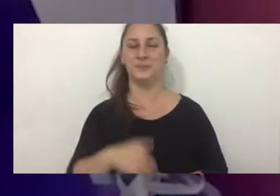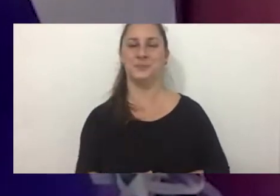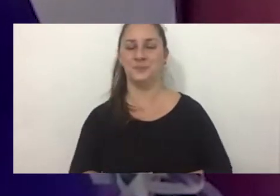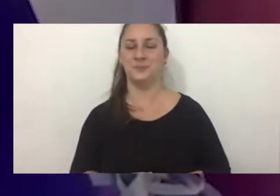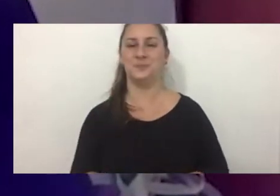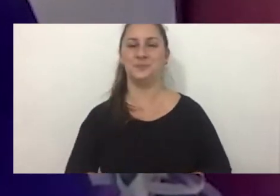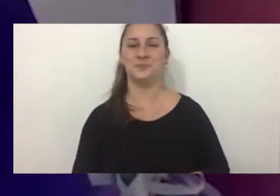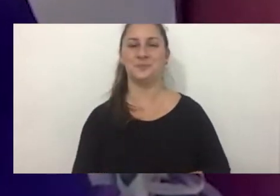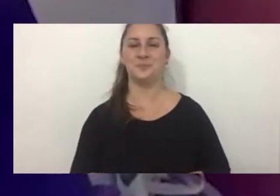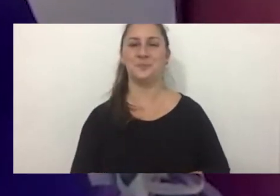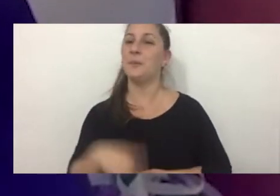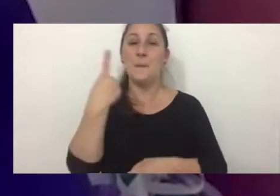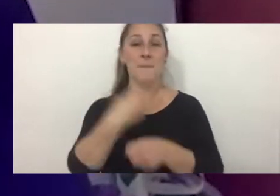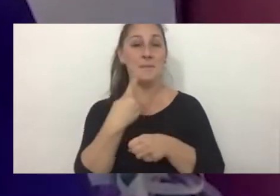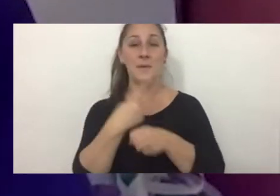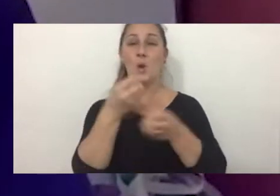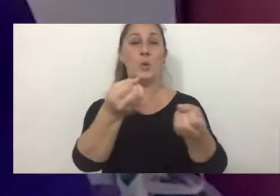Tú dices,